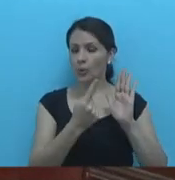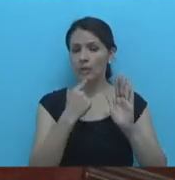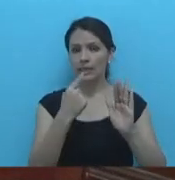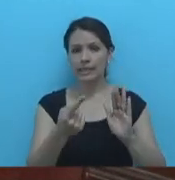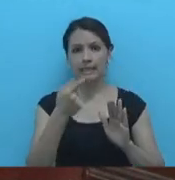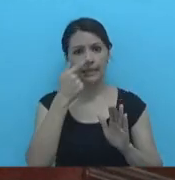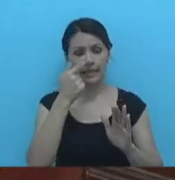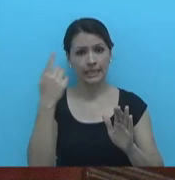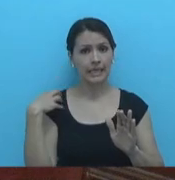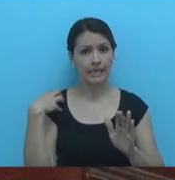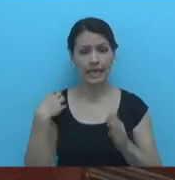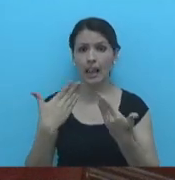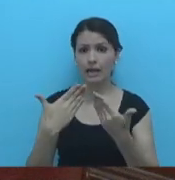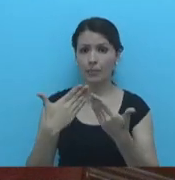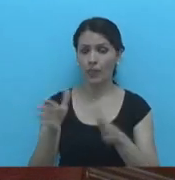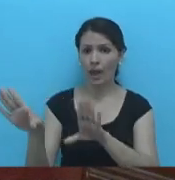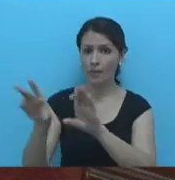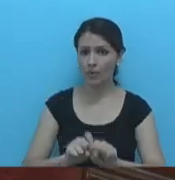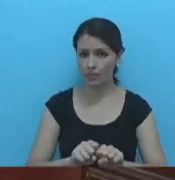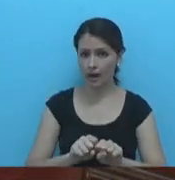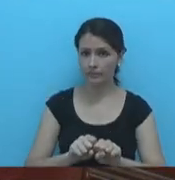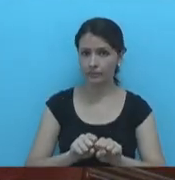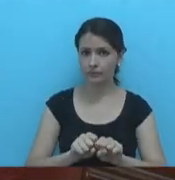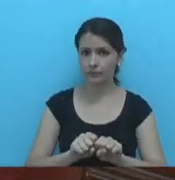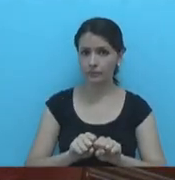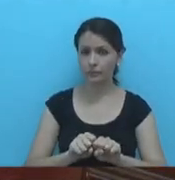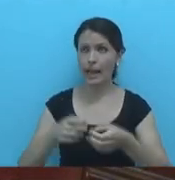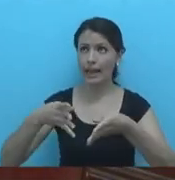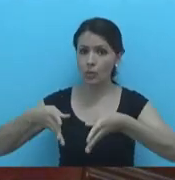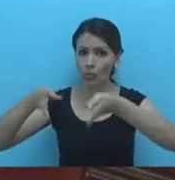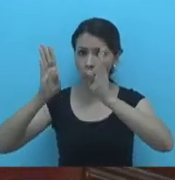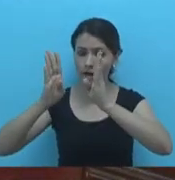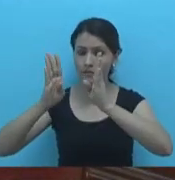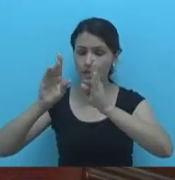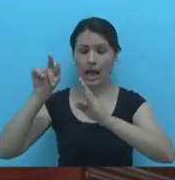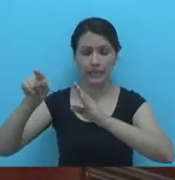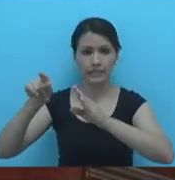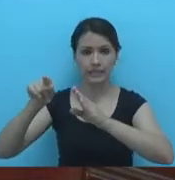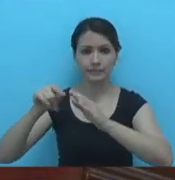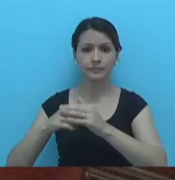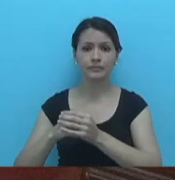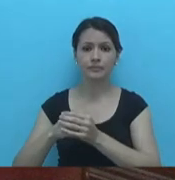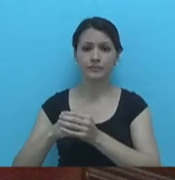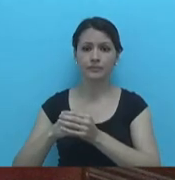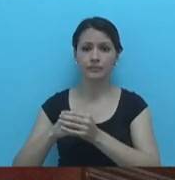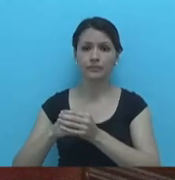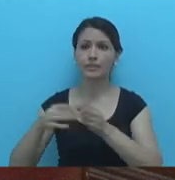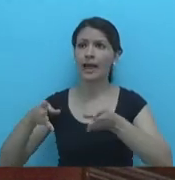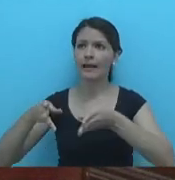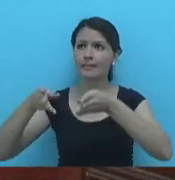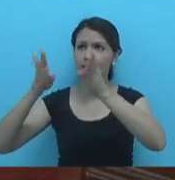de interés general y sujeto a expropiación con todo lo clavado y plantado el inmueble en el cual se encontrara emplazado el edificio de